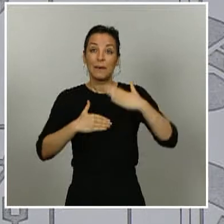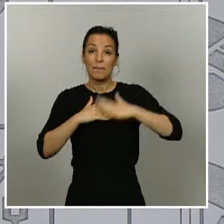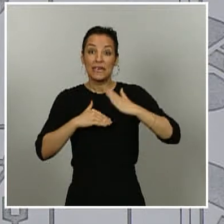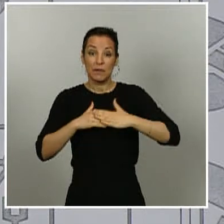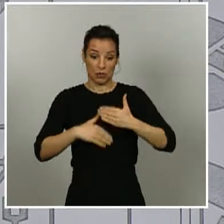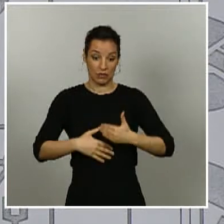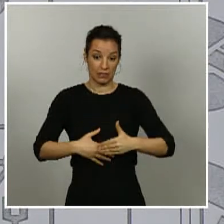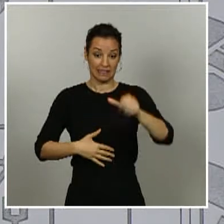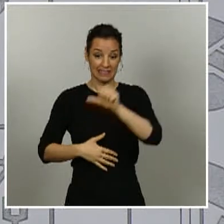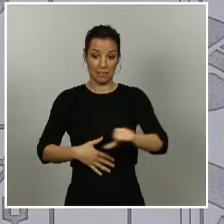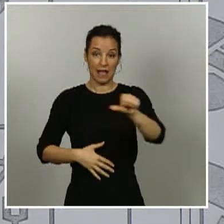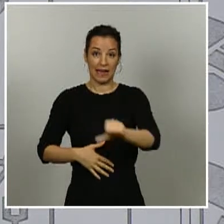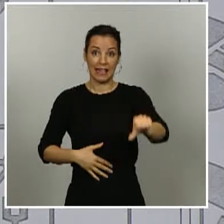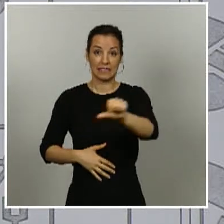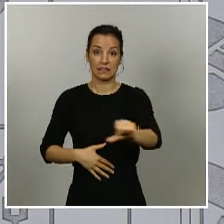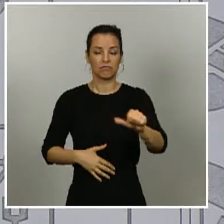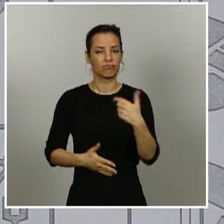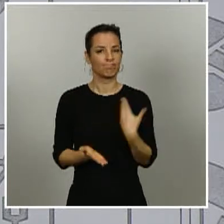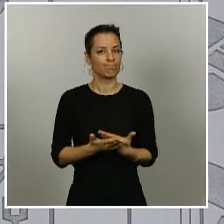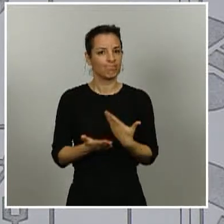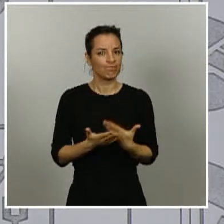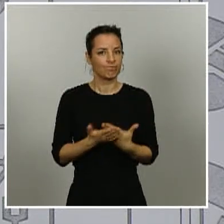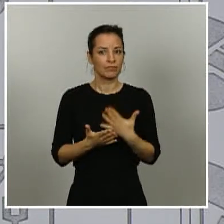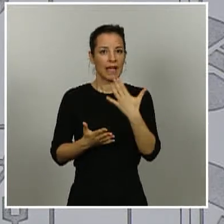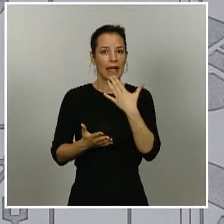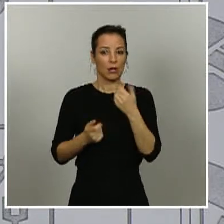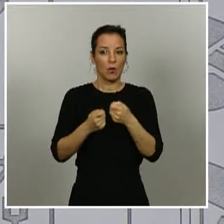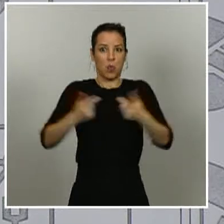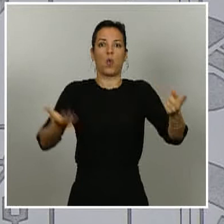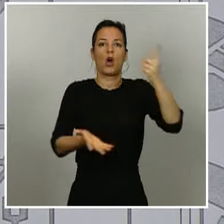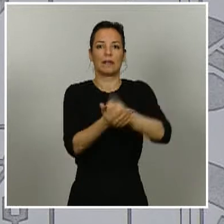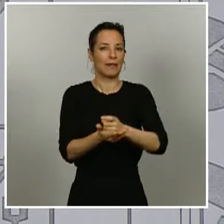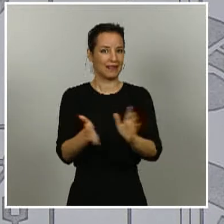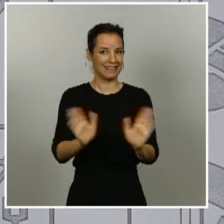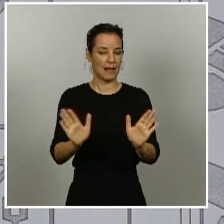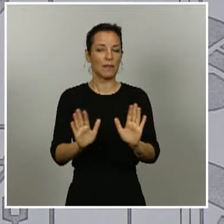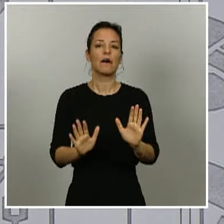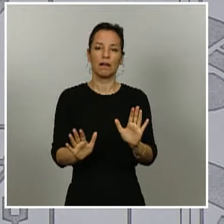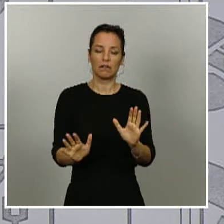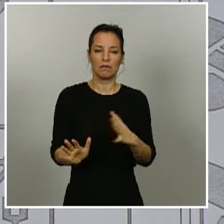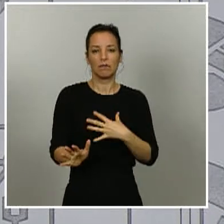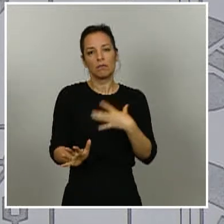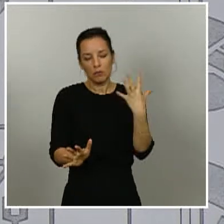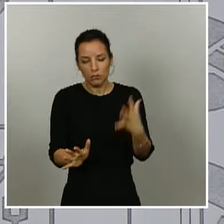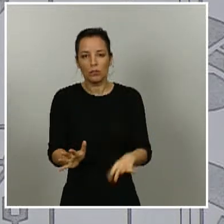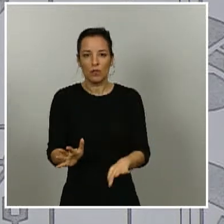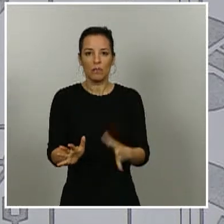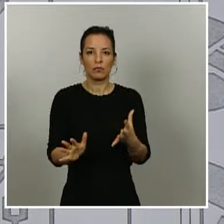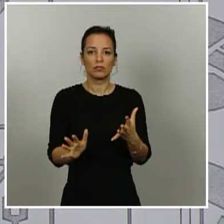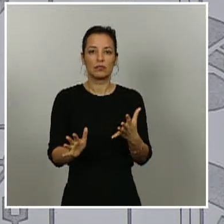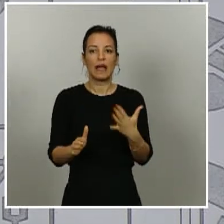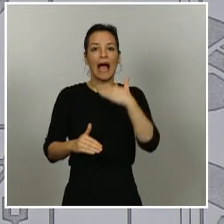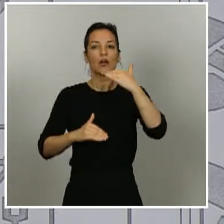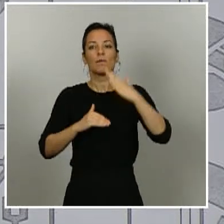semanas en las que tenemos que garantizar que no haya rebrotes importantes, podemos reducir al menos en parte ese